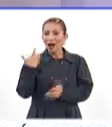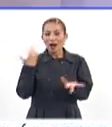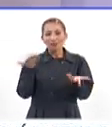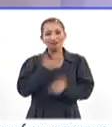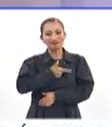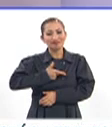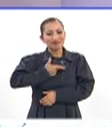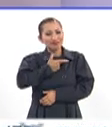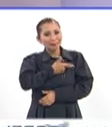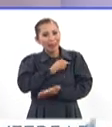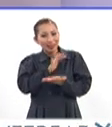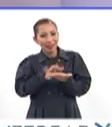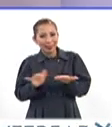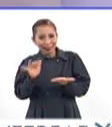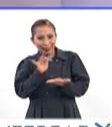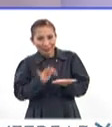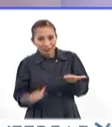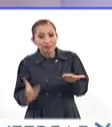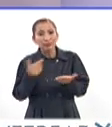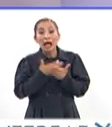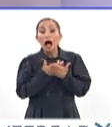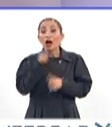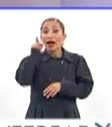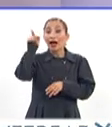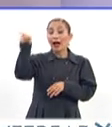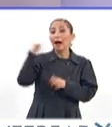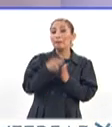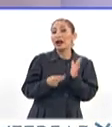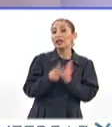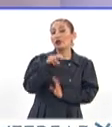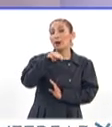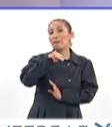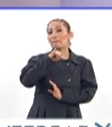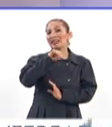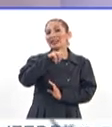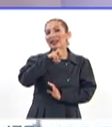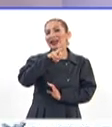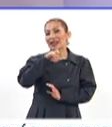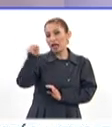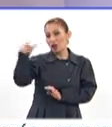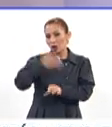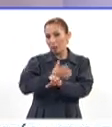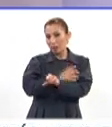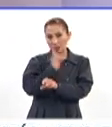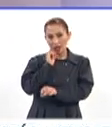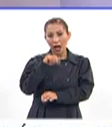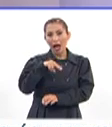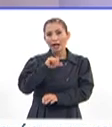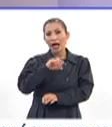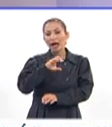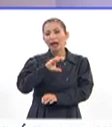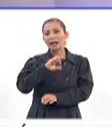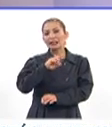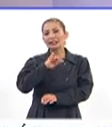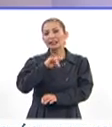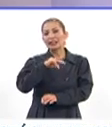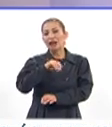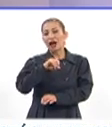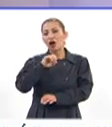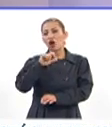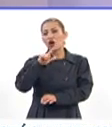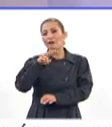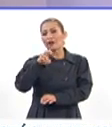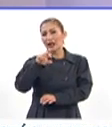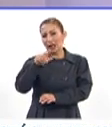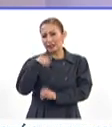el placer de leer. Vámonos hasta el Palacio de Minería. Allá se encuentra mi compañera Ana Cristina Olvera, quien nos tiene pues